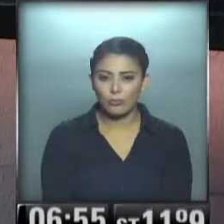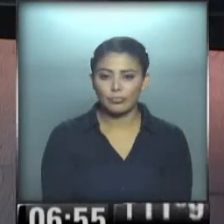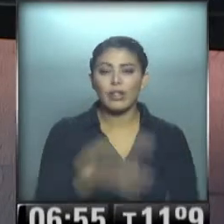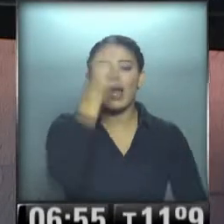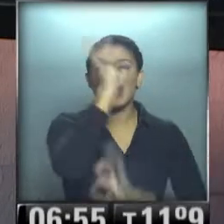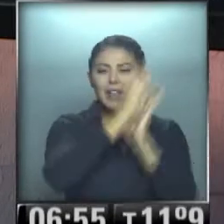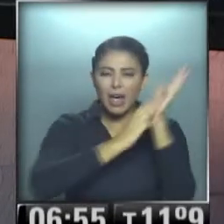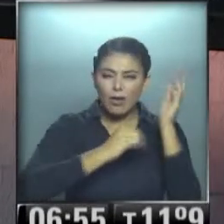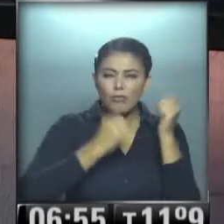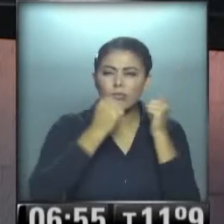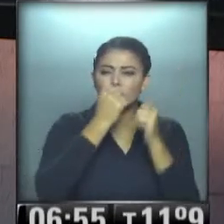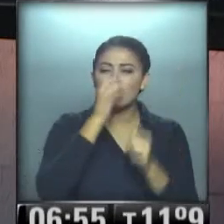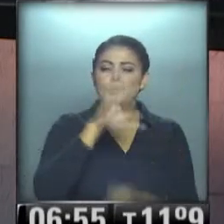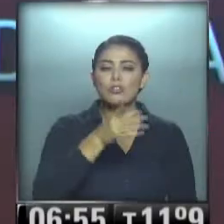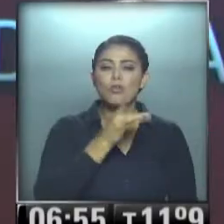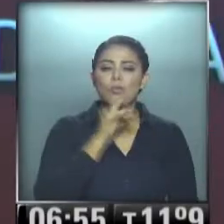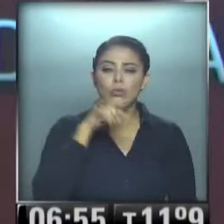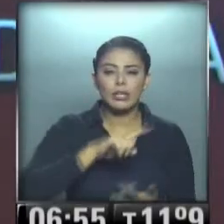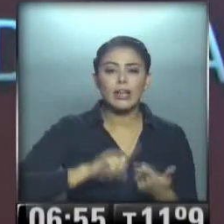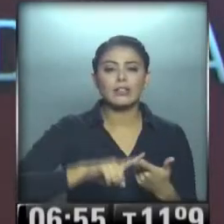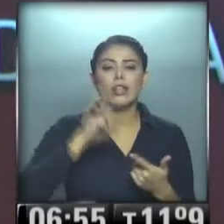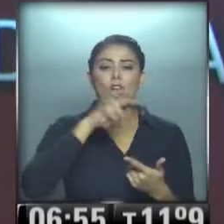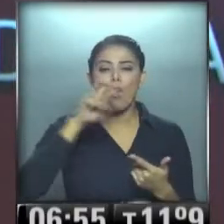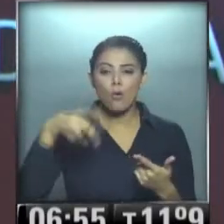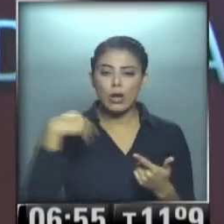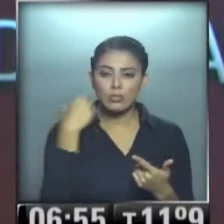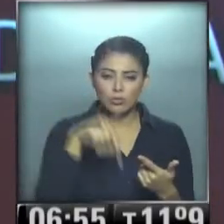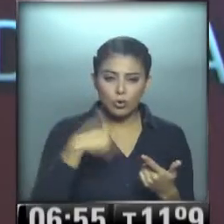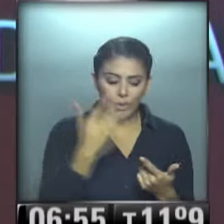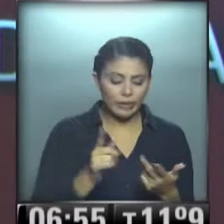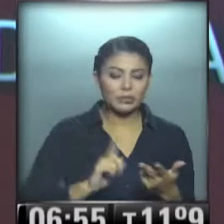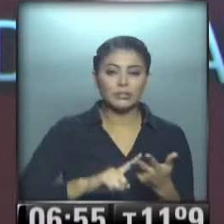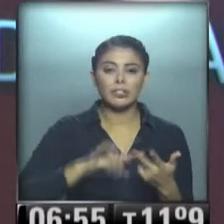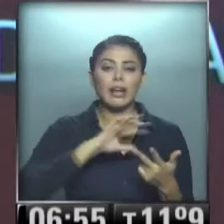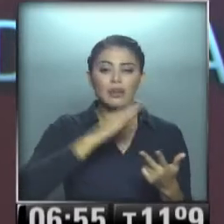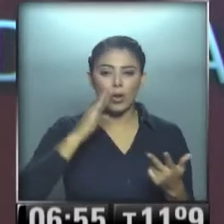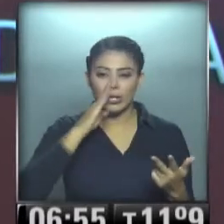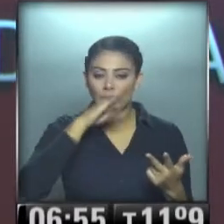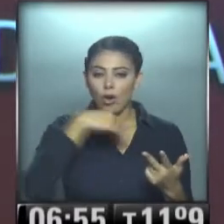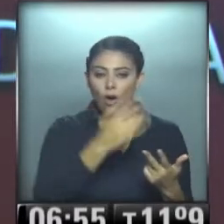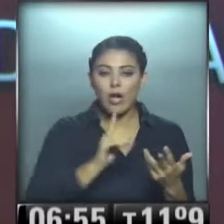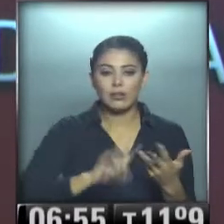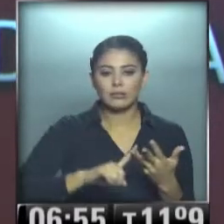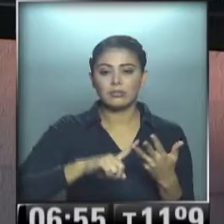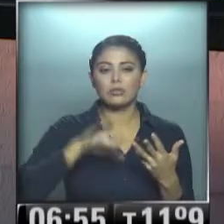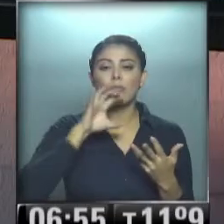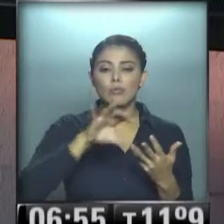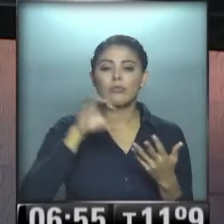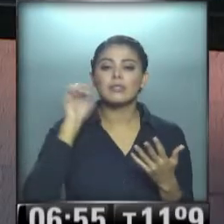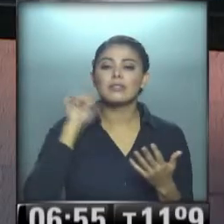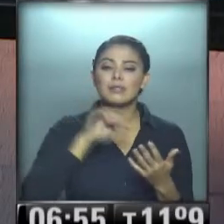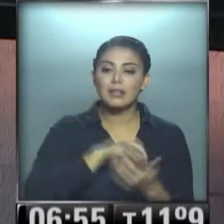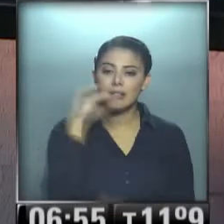Nevadas intensas en el sudeste de Chubut, sudoeste de Neuquén, oeste de Río Negro, norte, centro y oeste de la provincia de Santa Cruz.